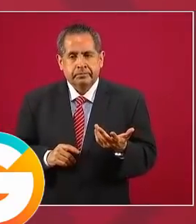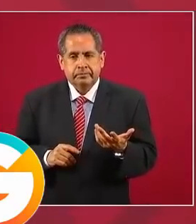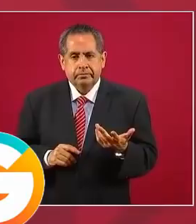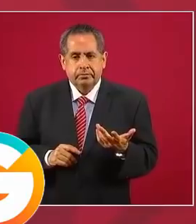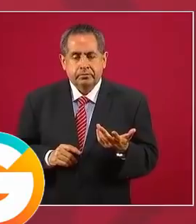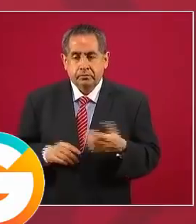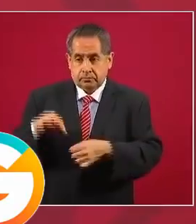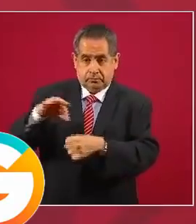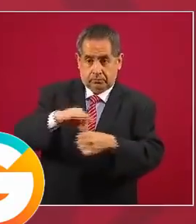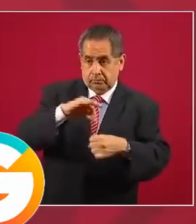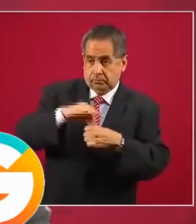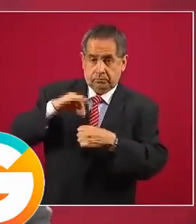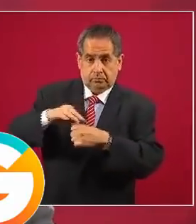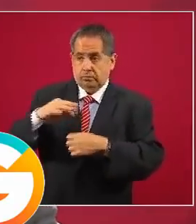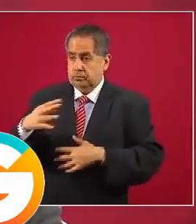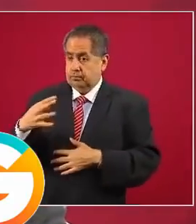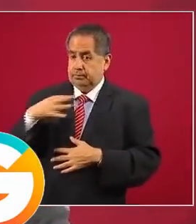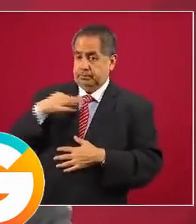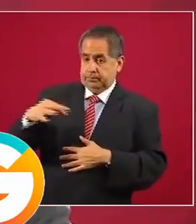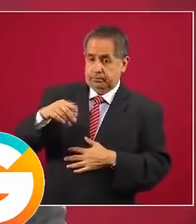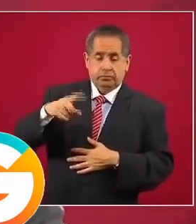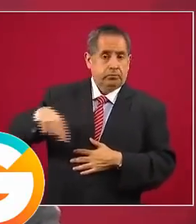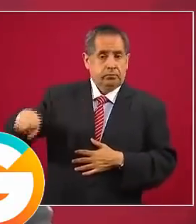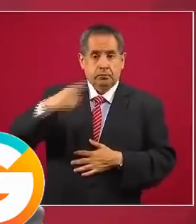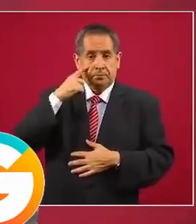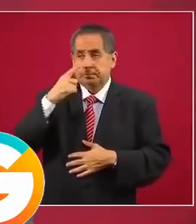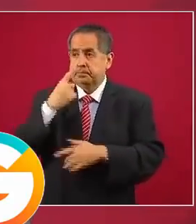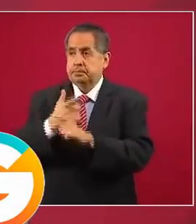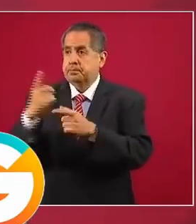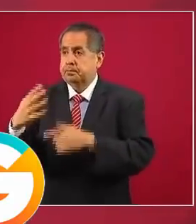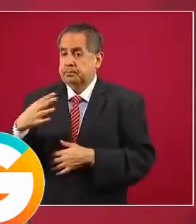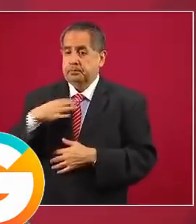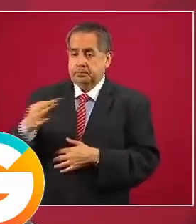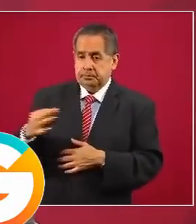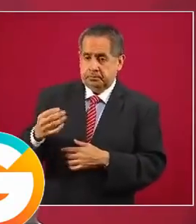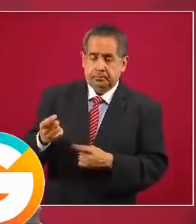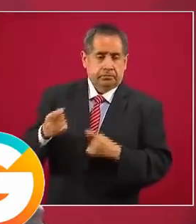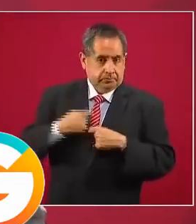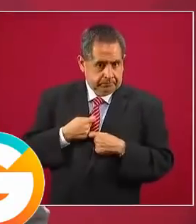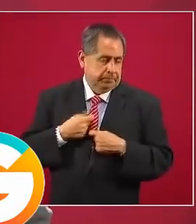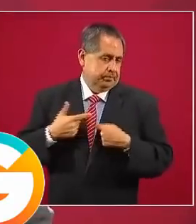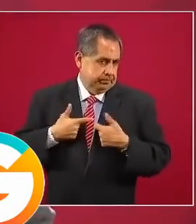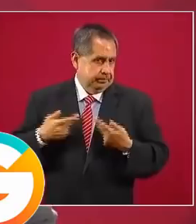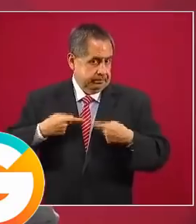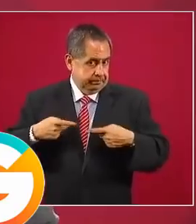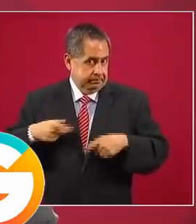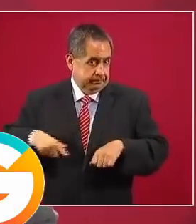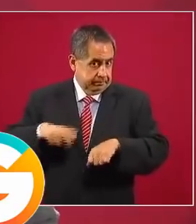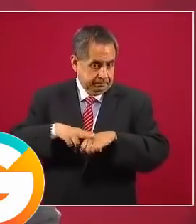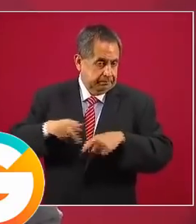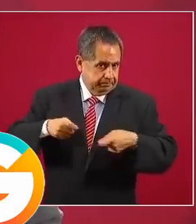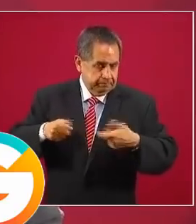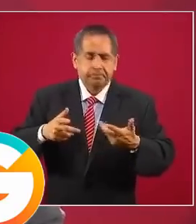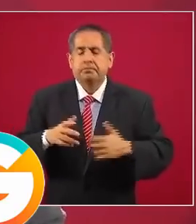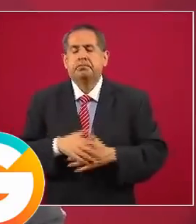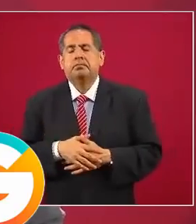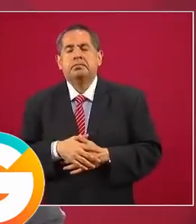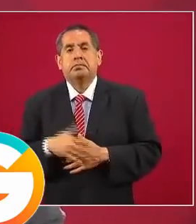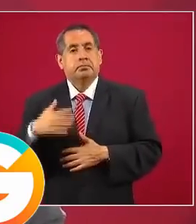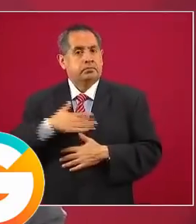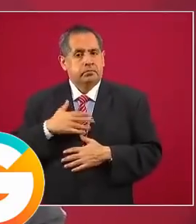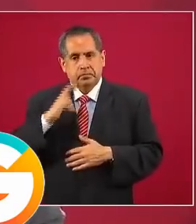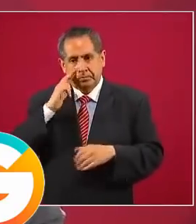los votos, a partir de la decisión libre de los ciudadanos, el gobernante adquiere